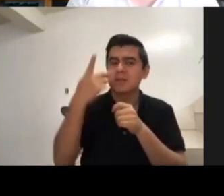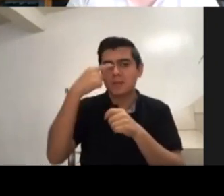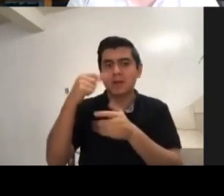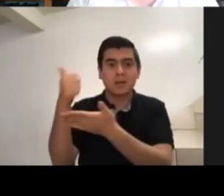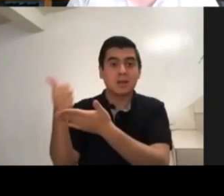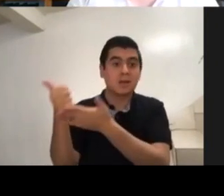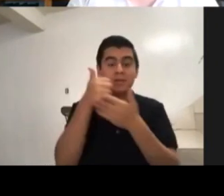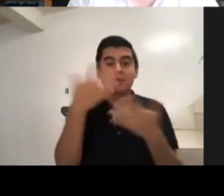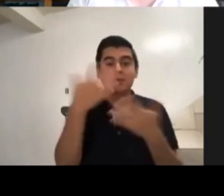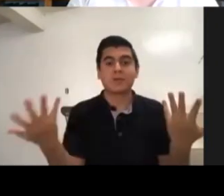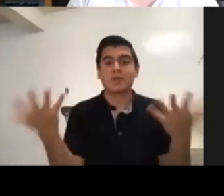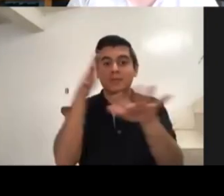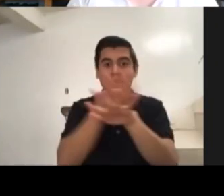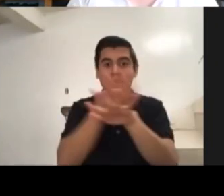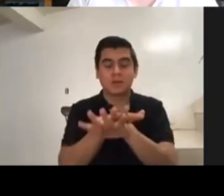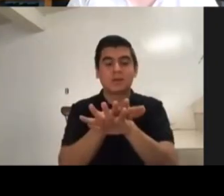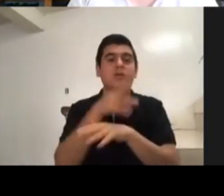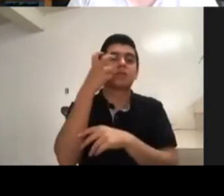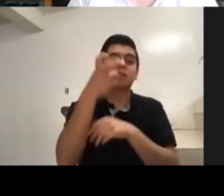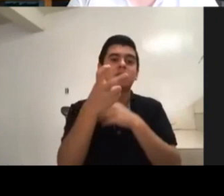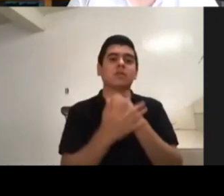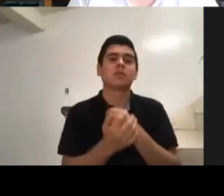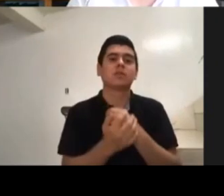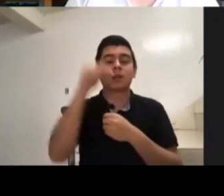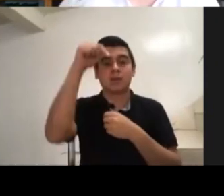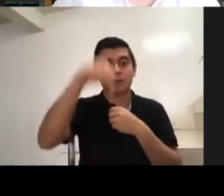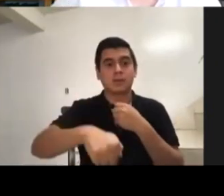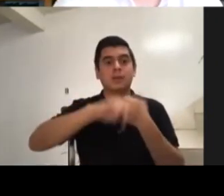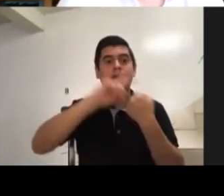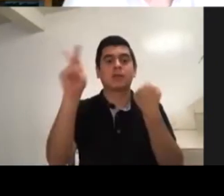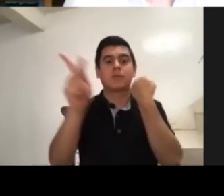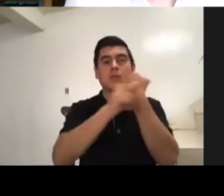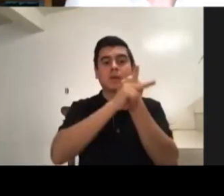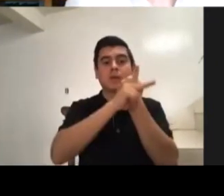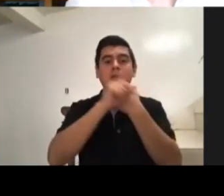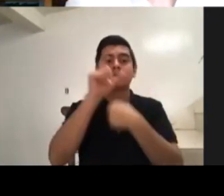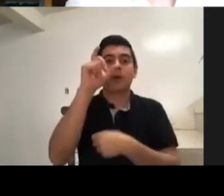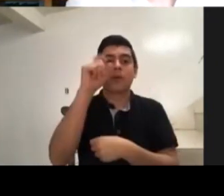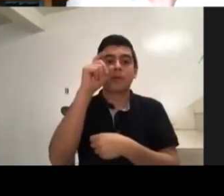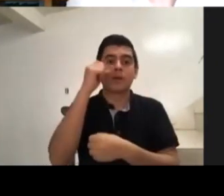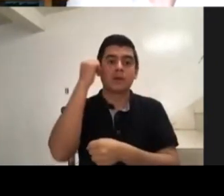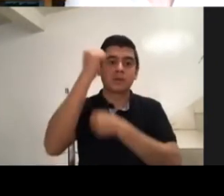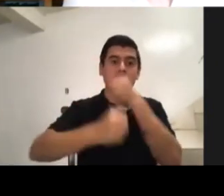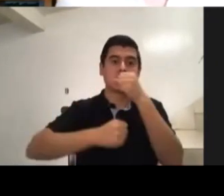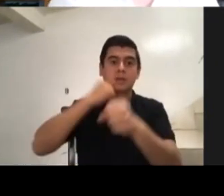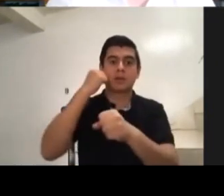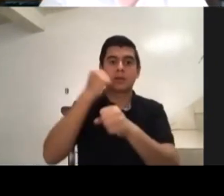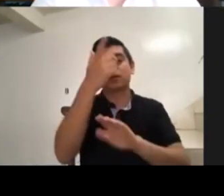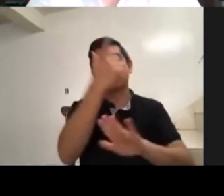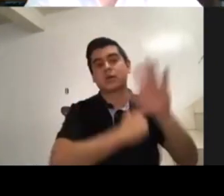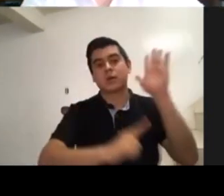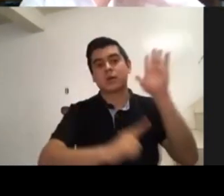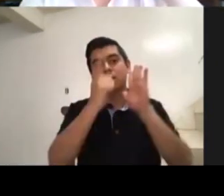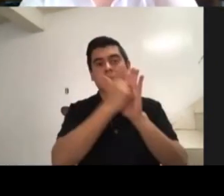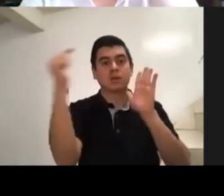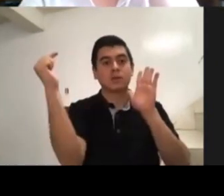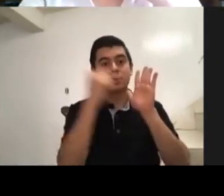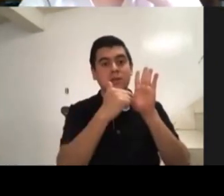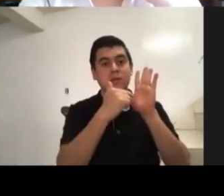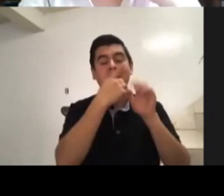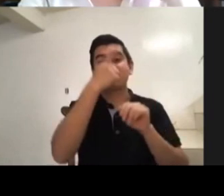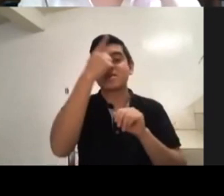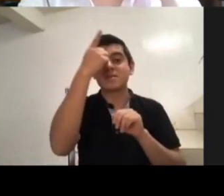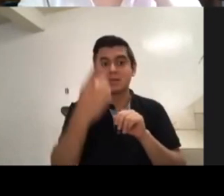legalmente en este país. Llevamos 20 años haciendo una cantidad de leyes enormes y de instituciones que reconocen situaciones